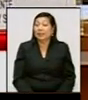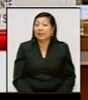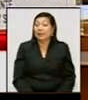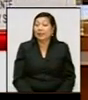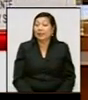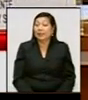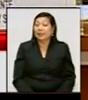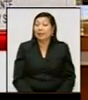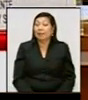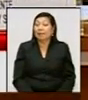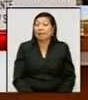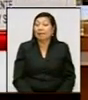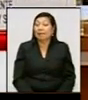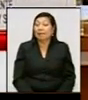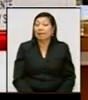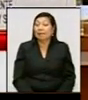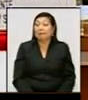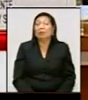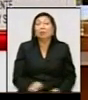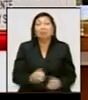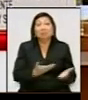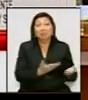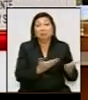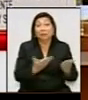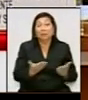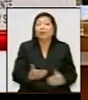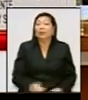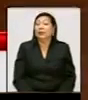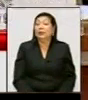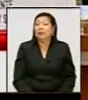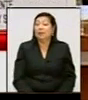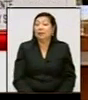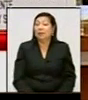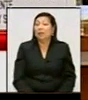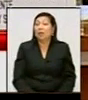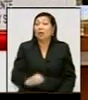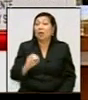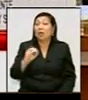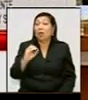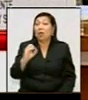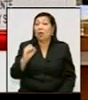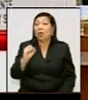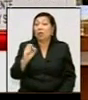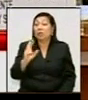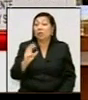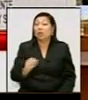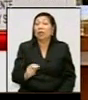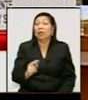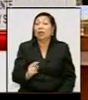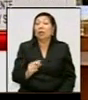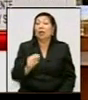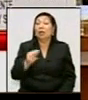En ese sentido, le daríamos la palabra al señor Óscar Orcón Hinojosa.